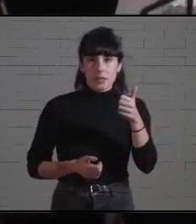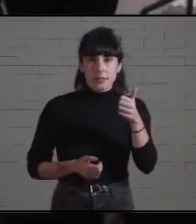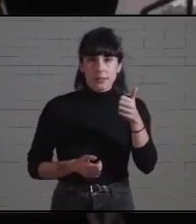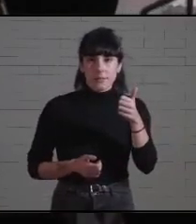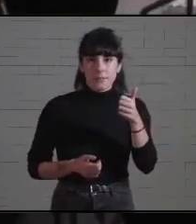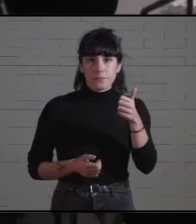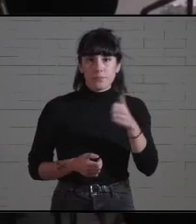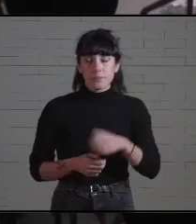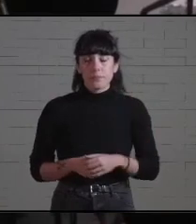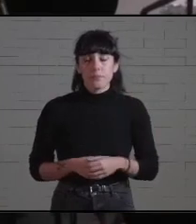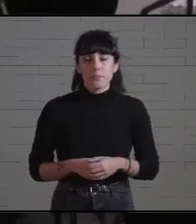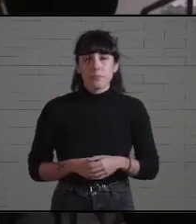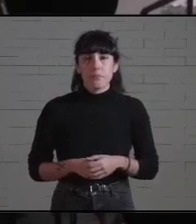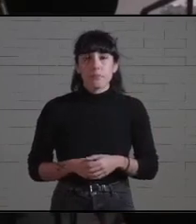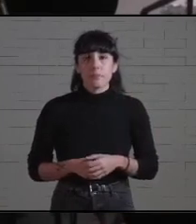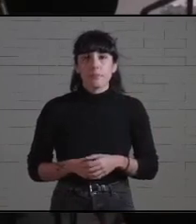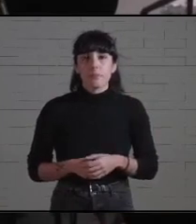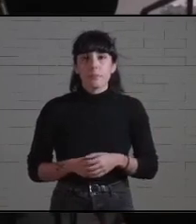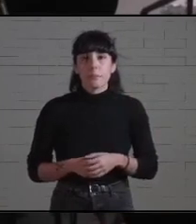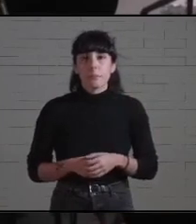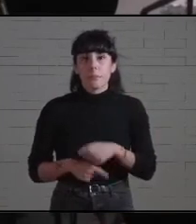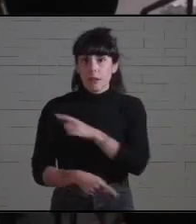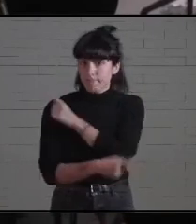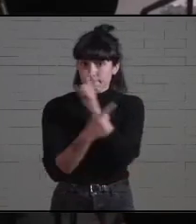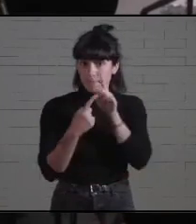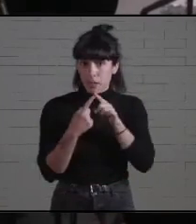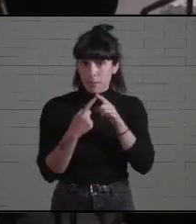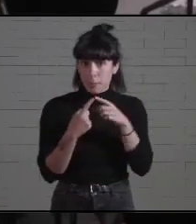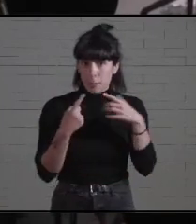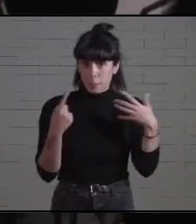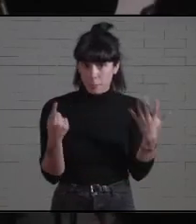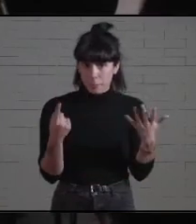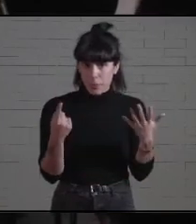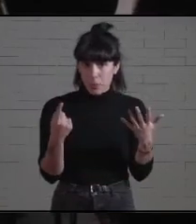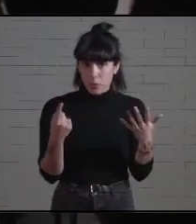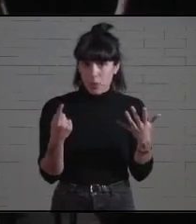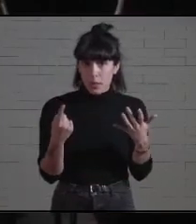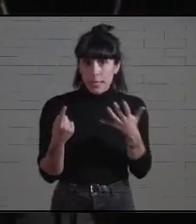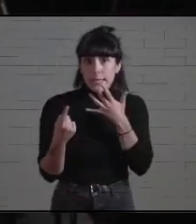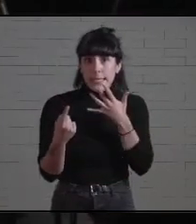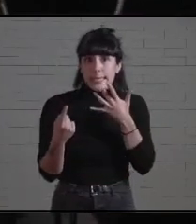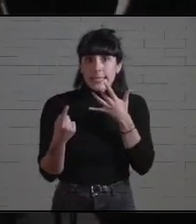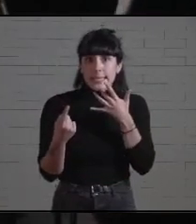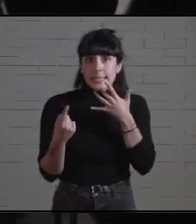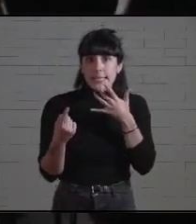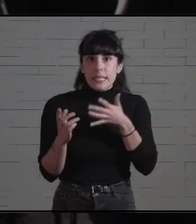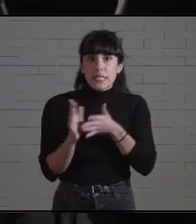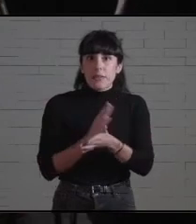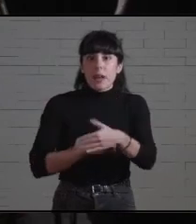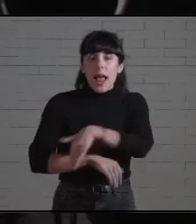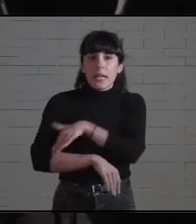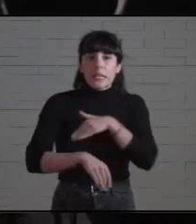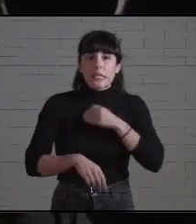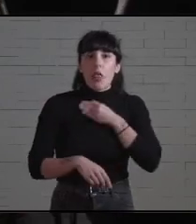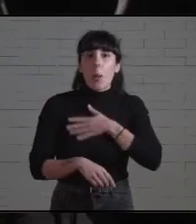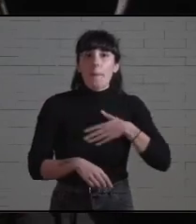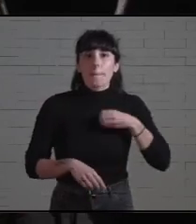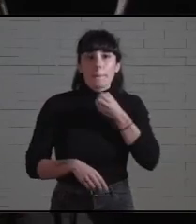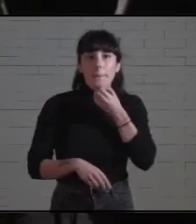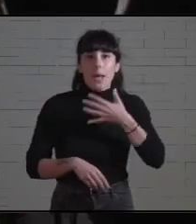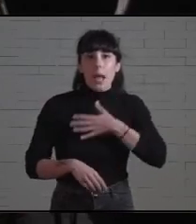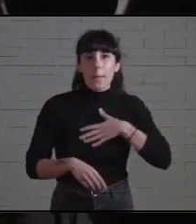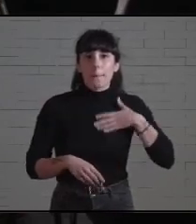mayores impuestos. Gracias. La primera cuestión es si el estado de bienestar es generoso. Si tú ofreces